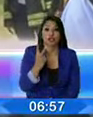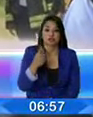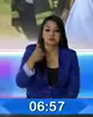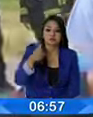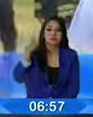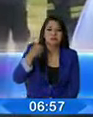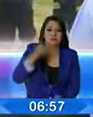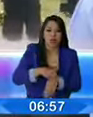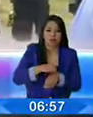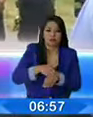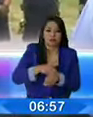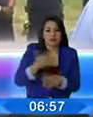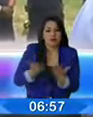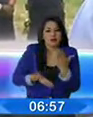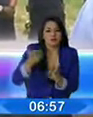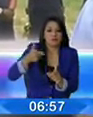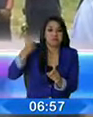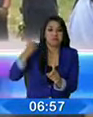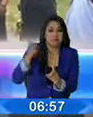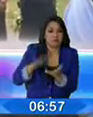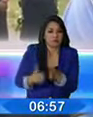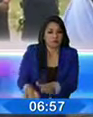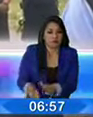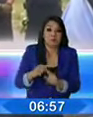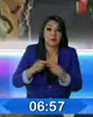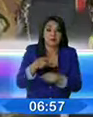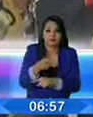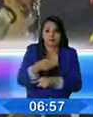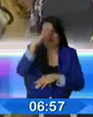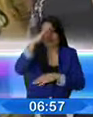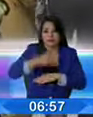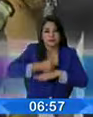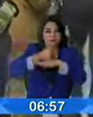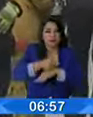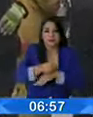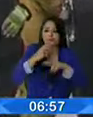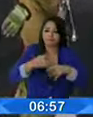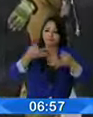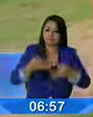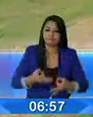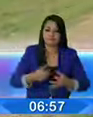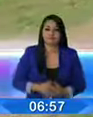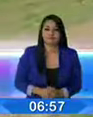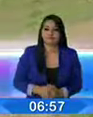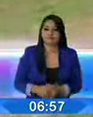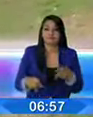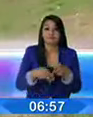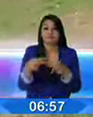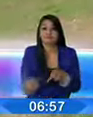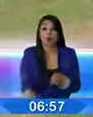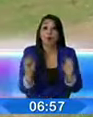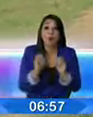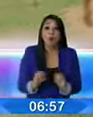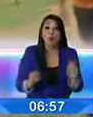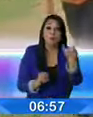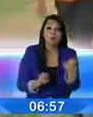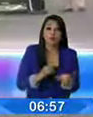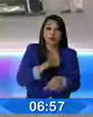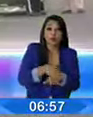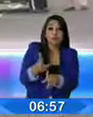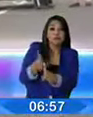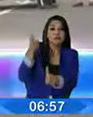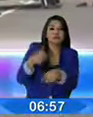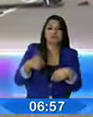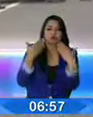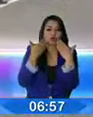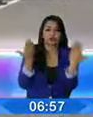orificio de salida. Se presume que es impacto de bala, pero eso lo va a determinar medicina legal. ¿Accidente o crimen? Lo cierto es que este penoso evento